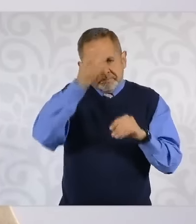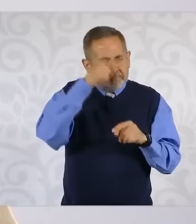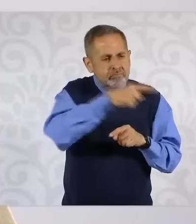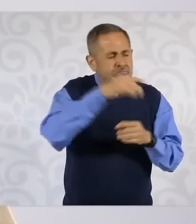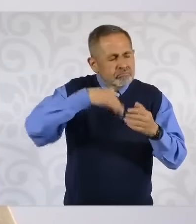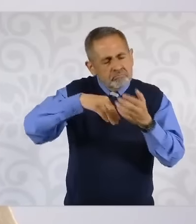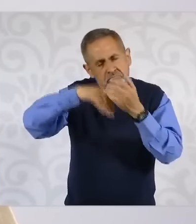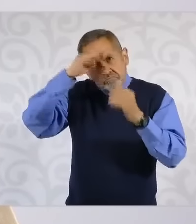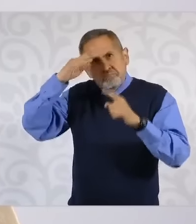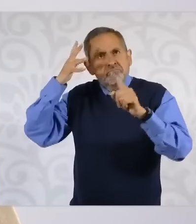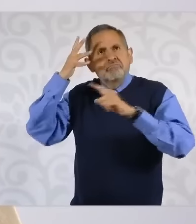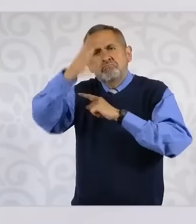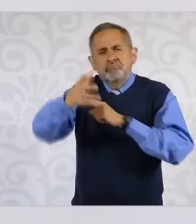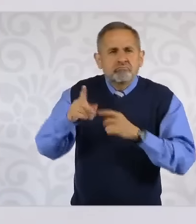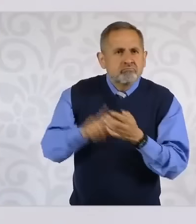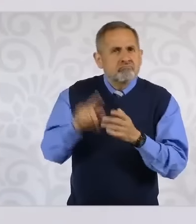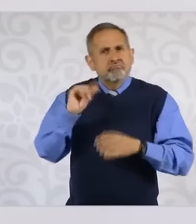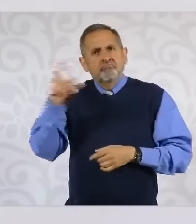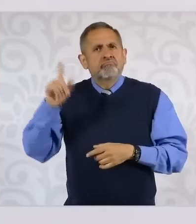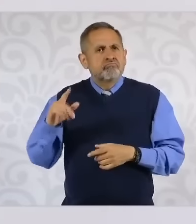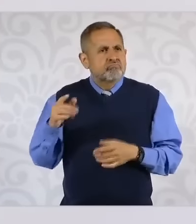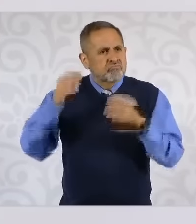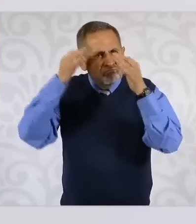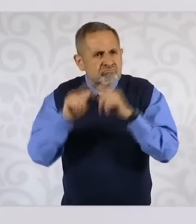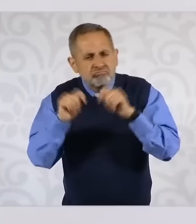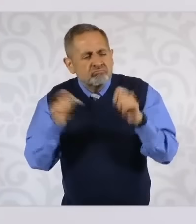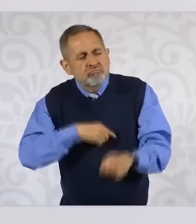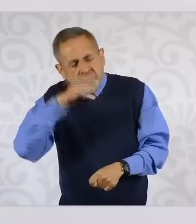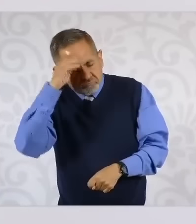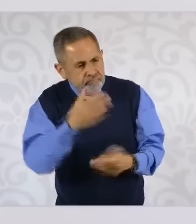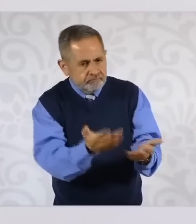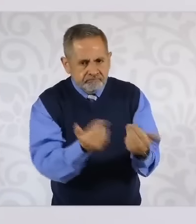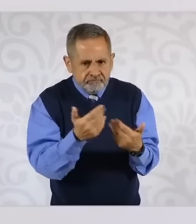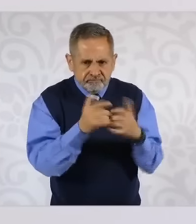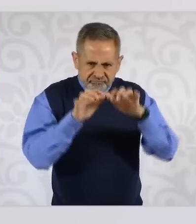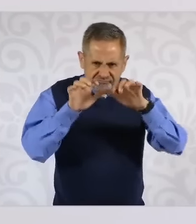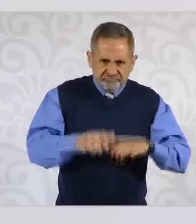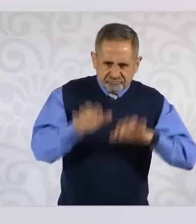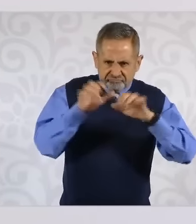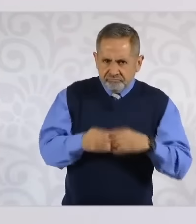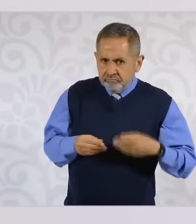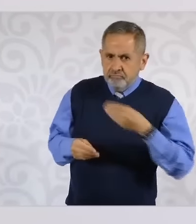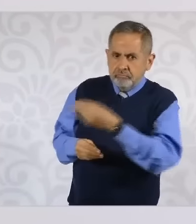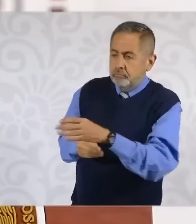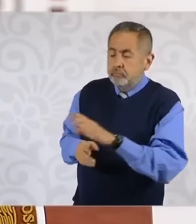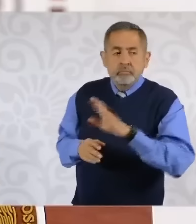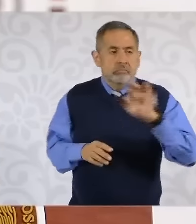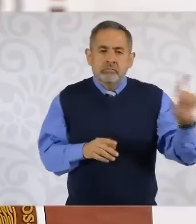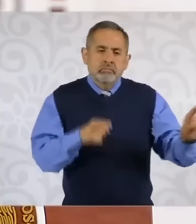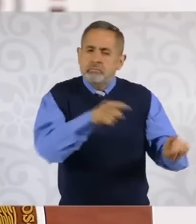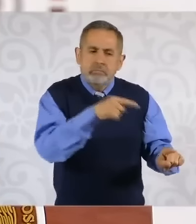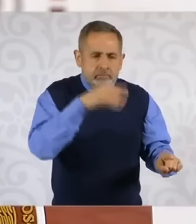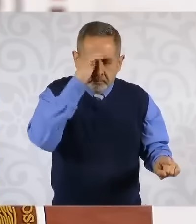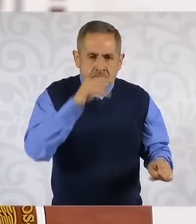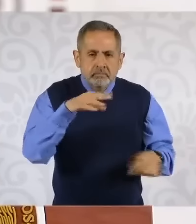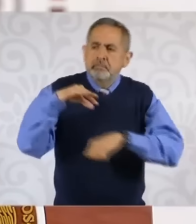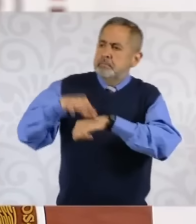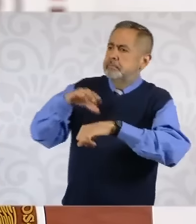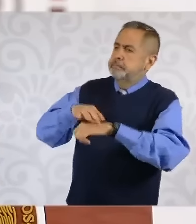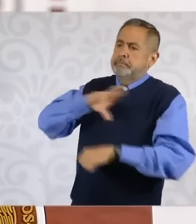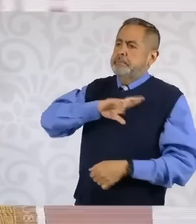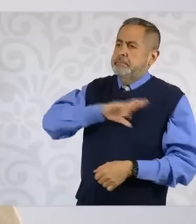perciben como profesionistas. Para nosotros es vital que no se piensen como médicos privados en realidad, sino personas